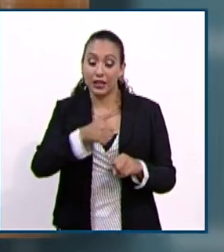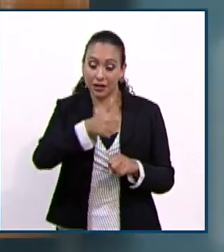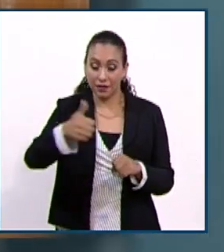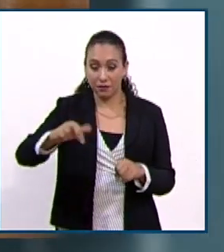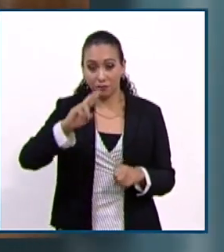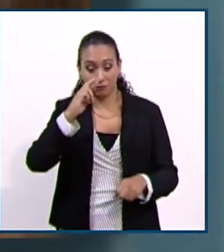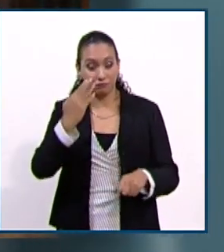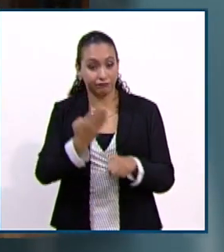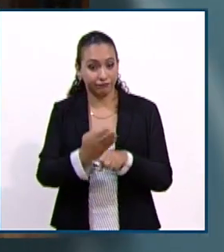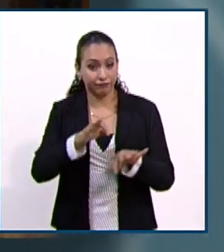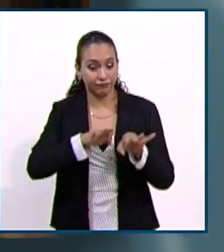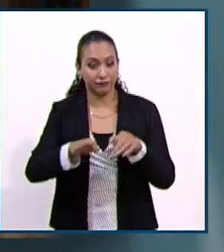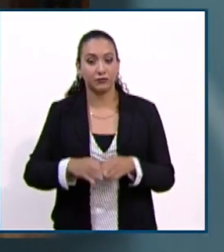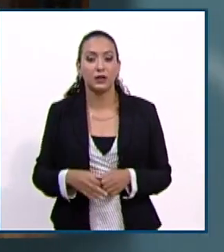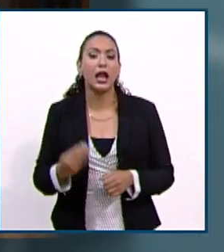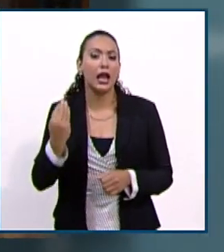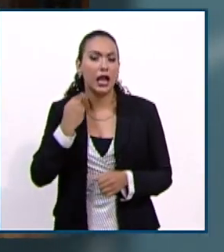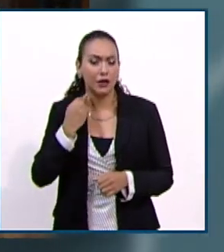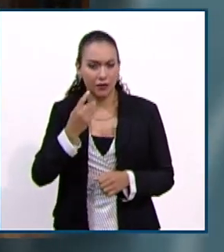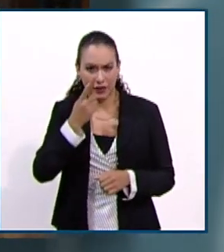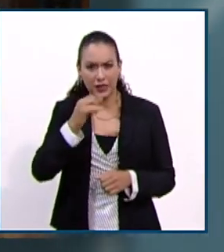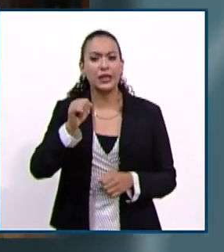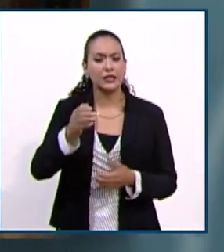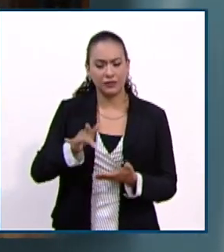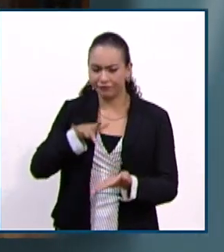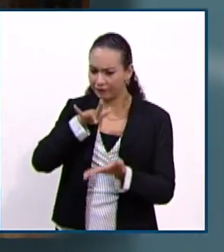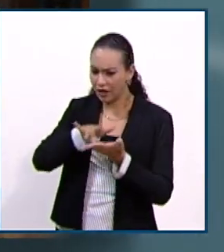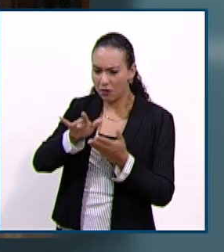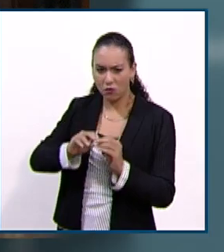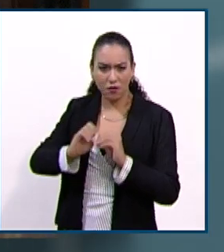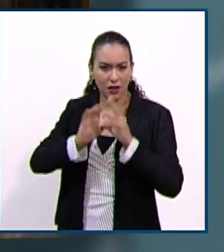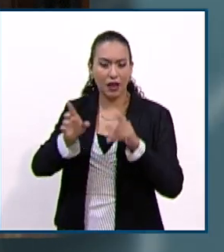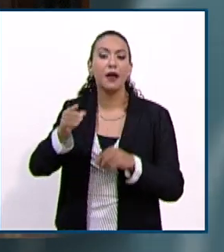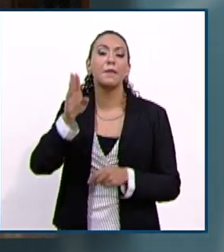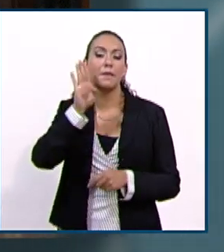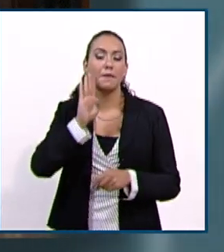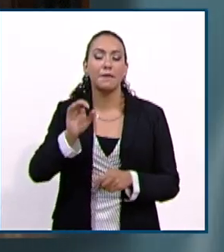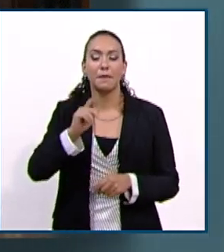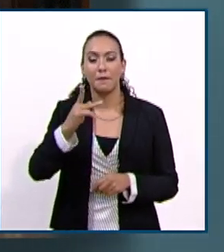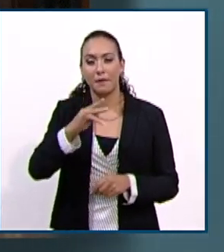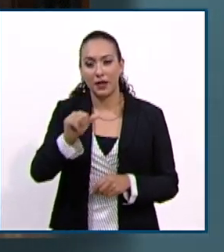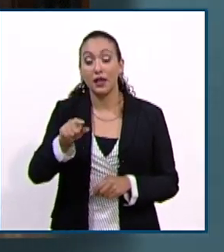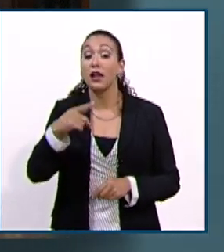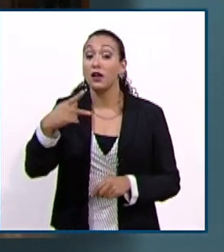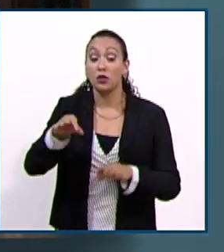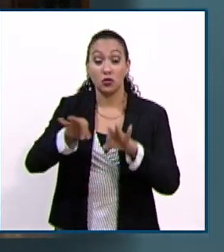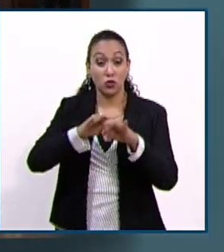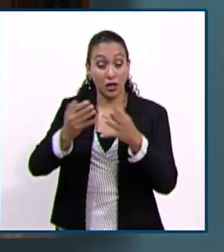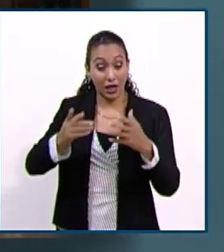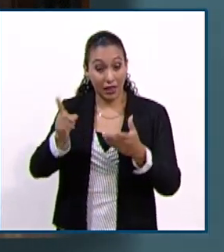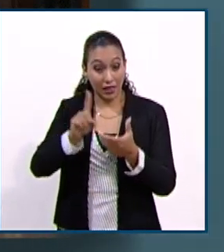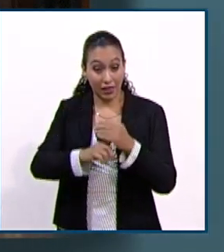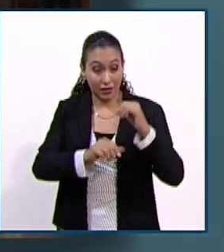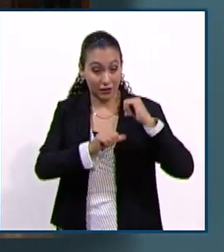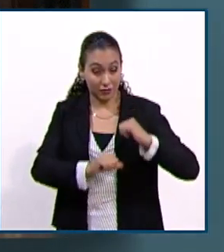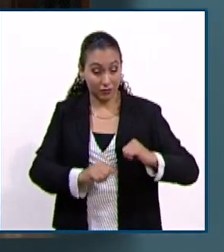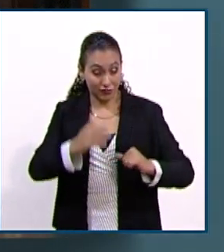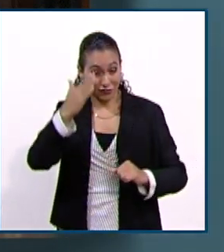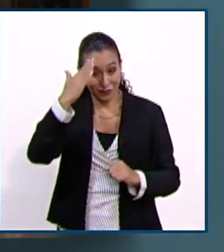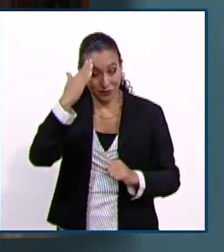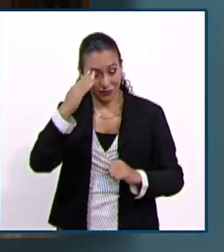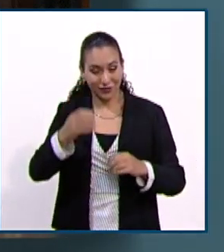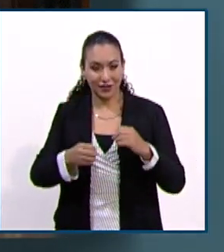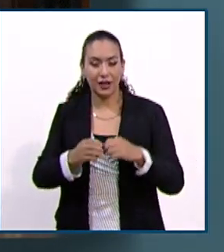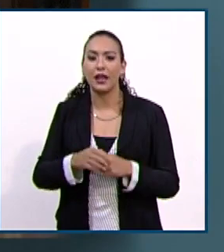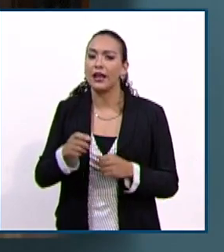Los abogados externaron su apoyo a la ministra presidenta y a la labor que realiza al frente del Poder Judicial, así como a la